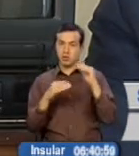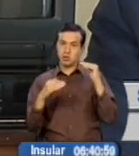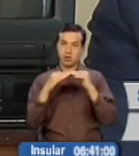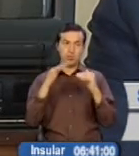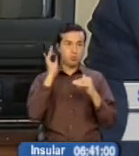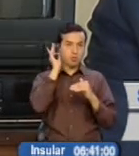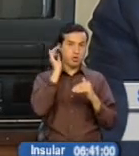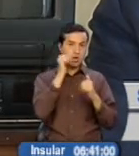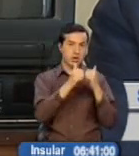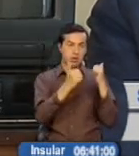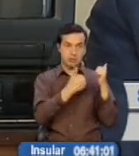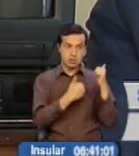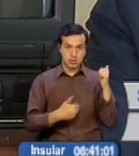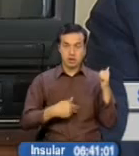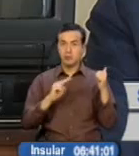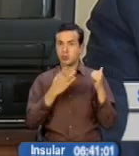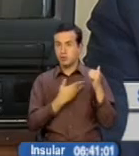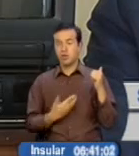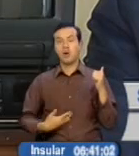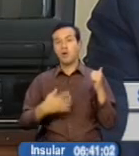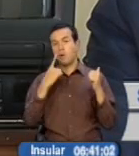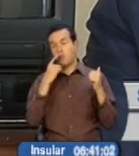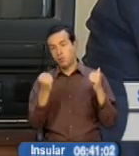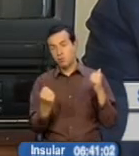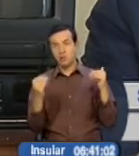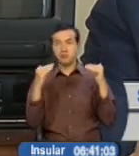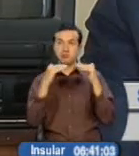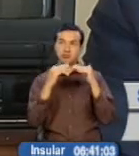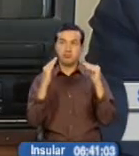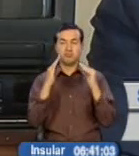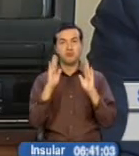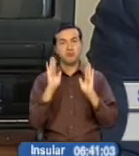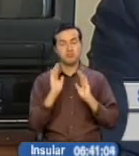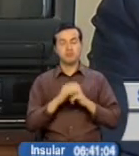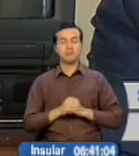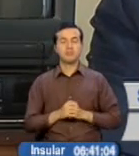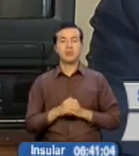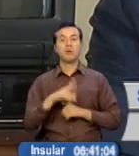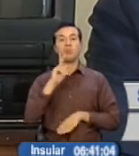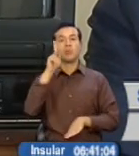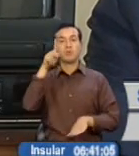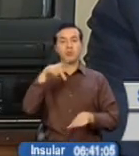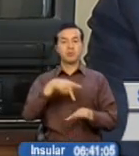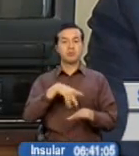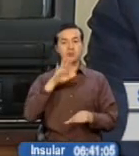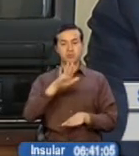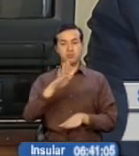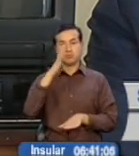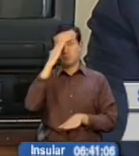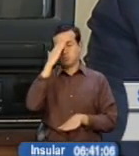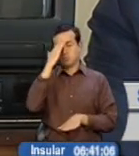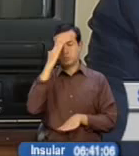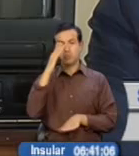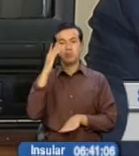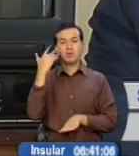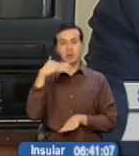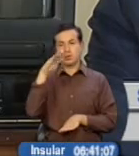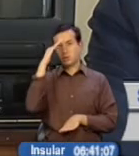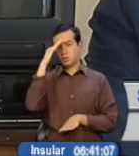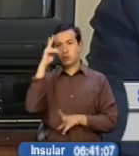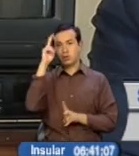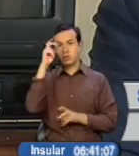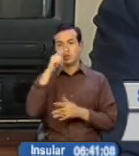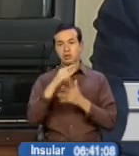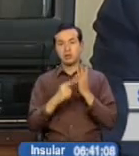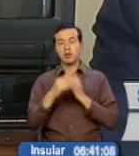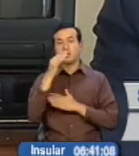un equilibrio de género y, fundamentalmente, que sea un profesional que tenga un conocimiento vasto